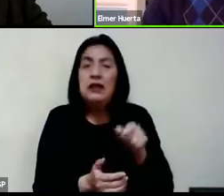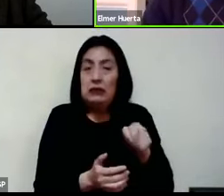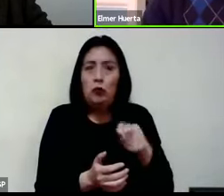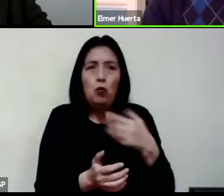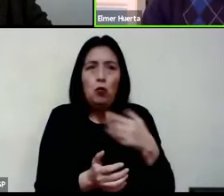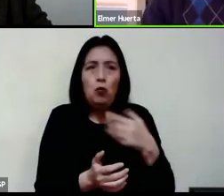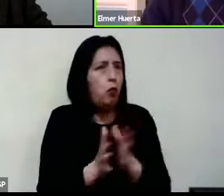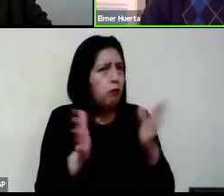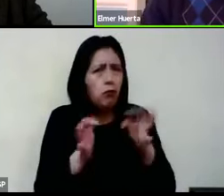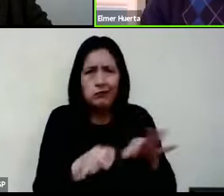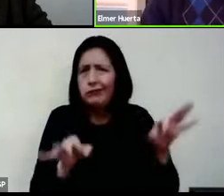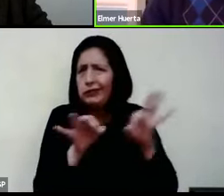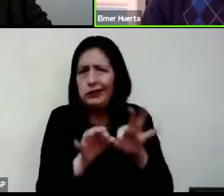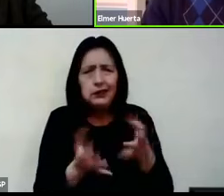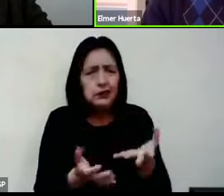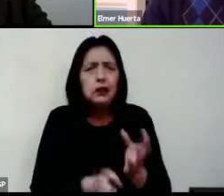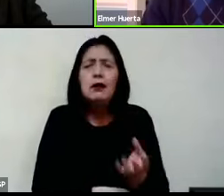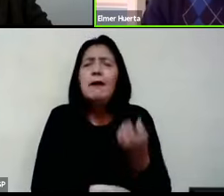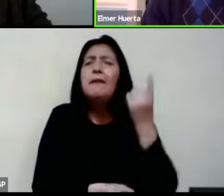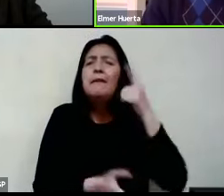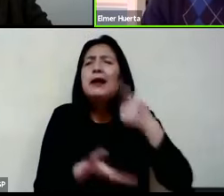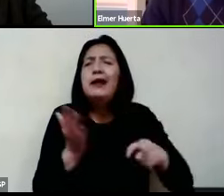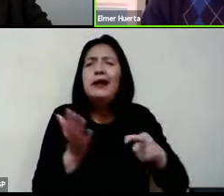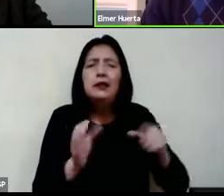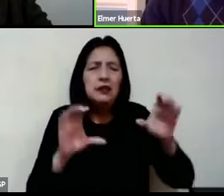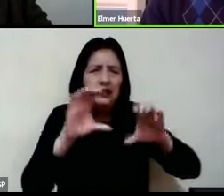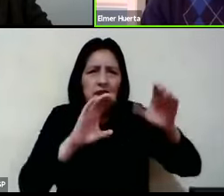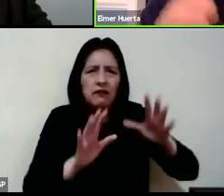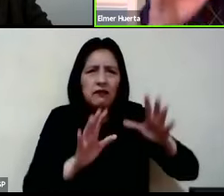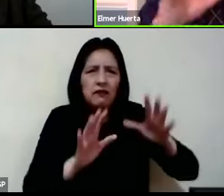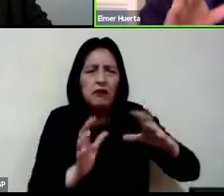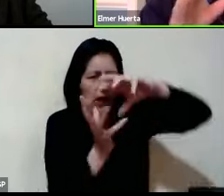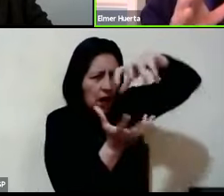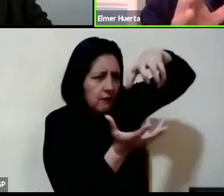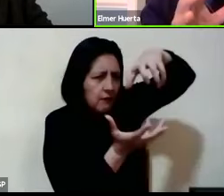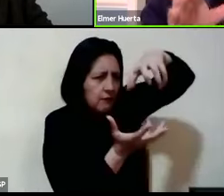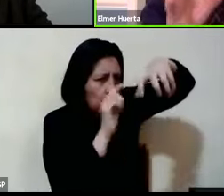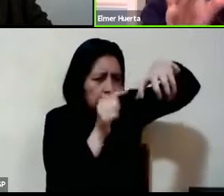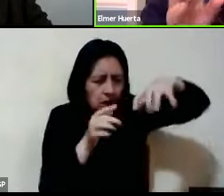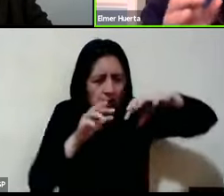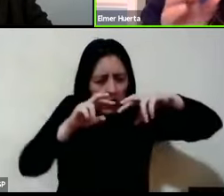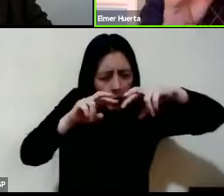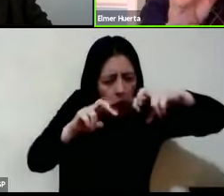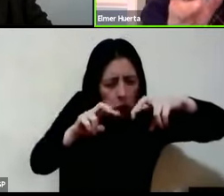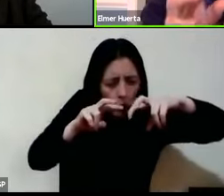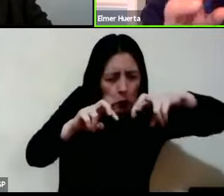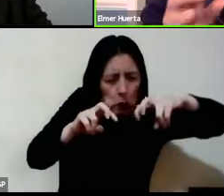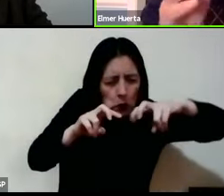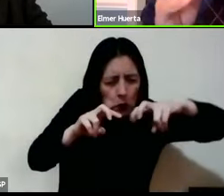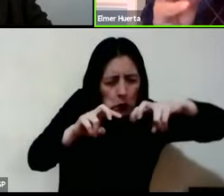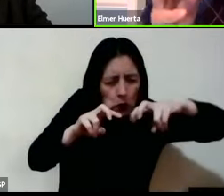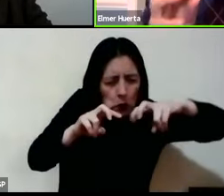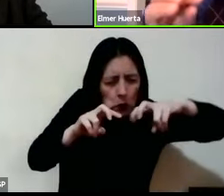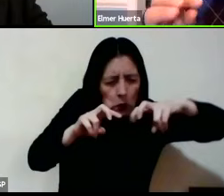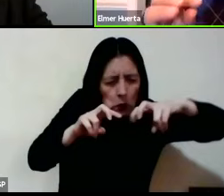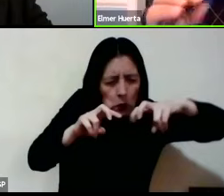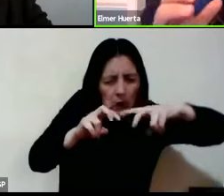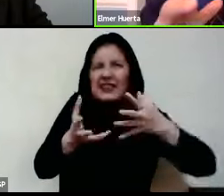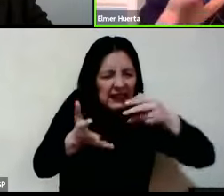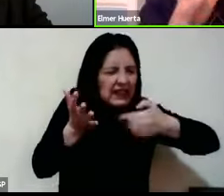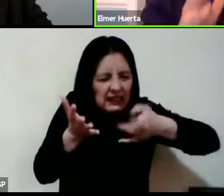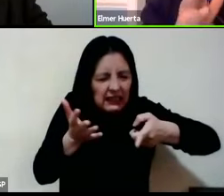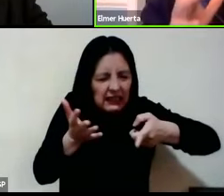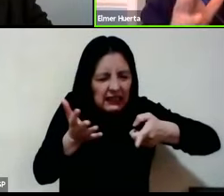fundamental para que los científicos de todo el mundo empiecen a tratar de ver, detectar y